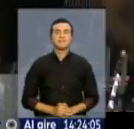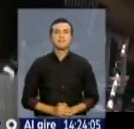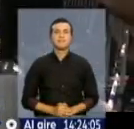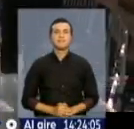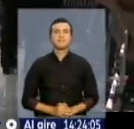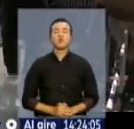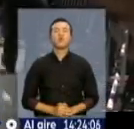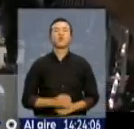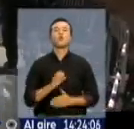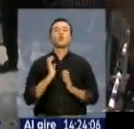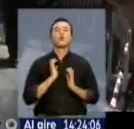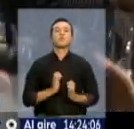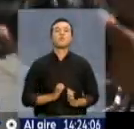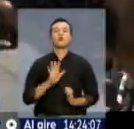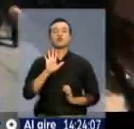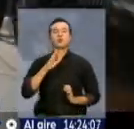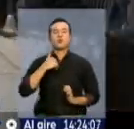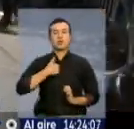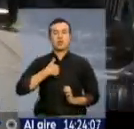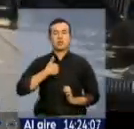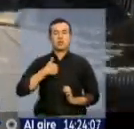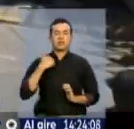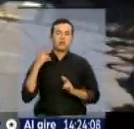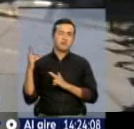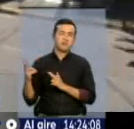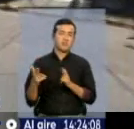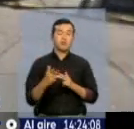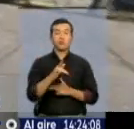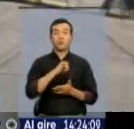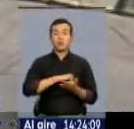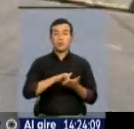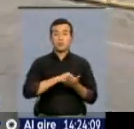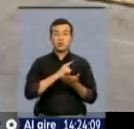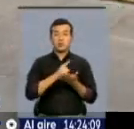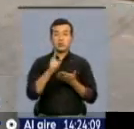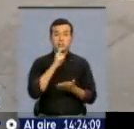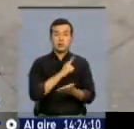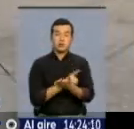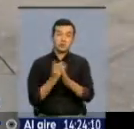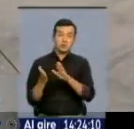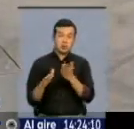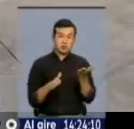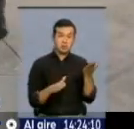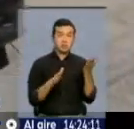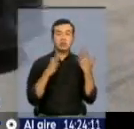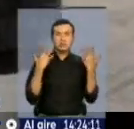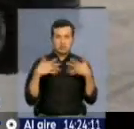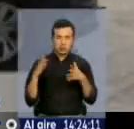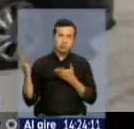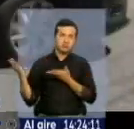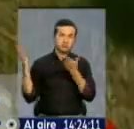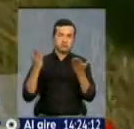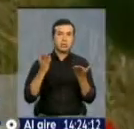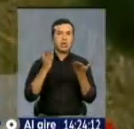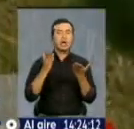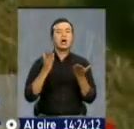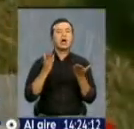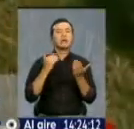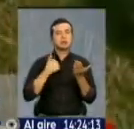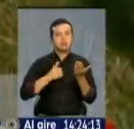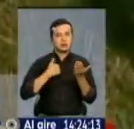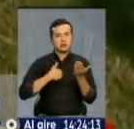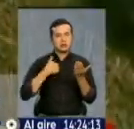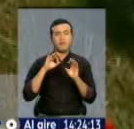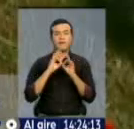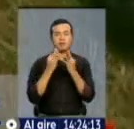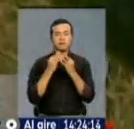Los cuerpos de 5 argentinos que murieron en el ataque terrorista en Nueva York la semana pasada llegaron a la ciudad de Rosario para que sean velados por sus familiares.